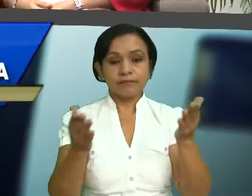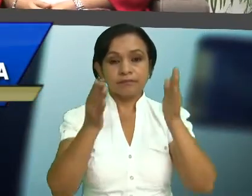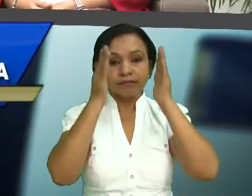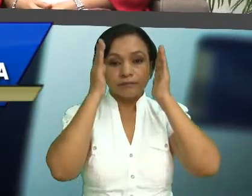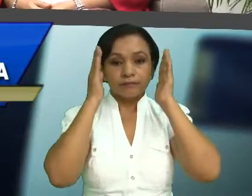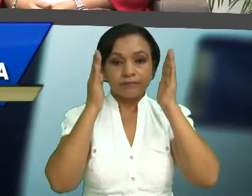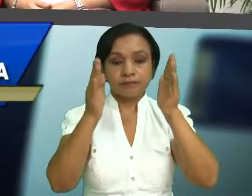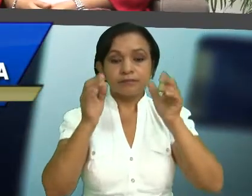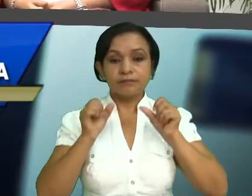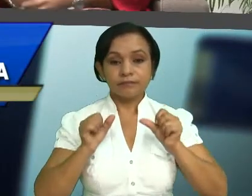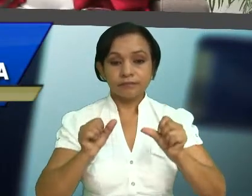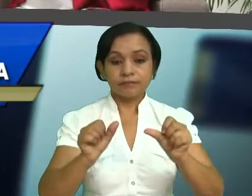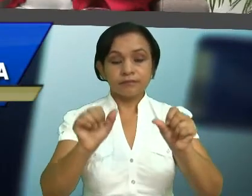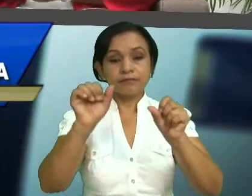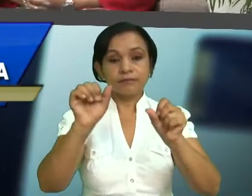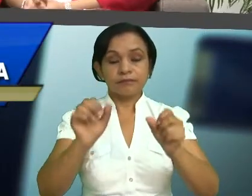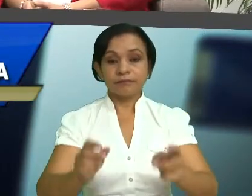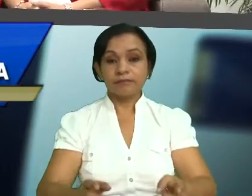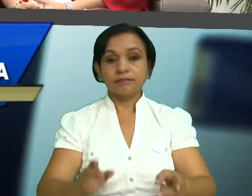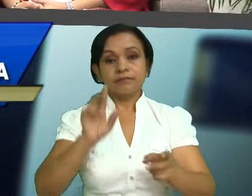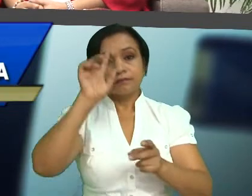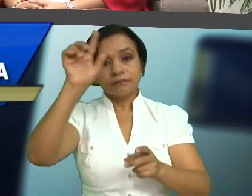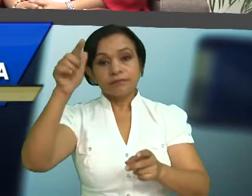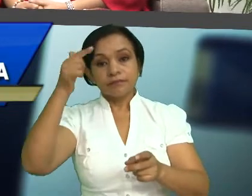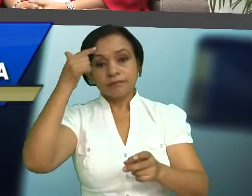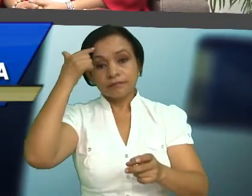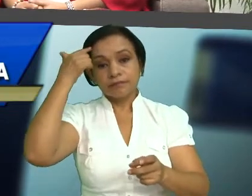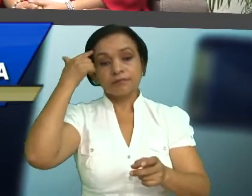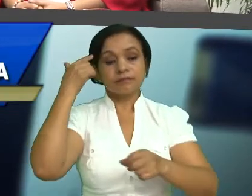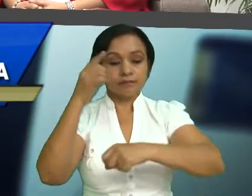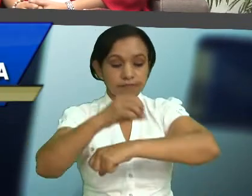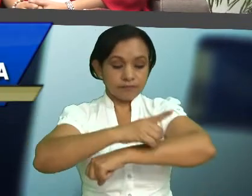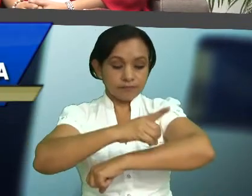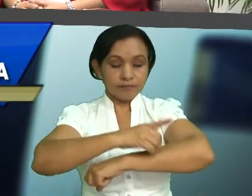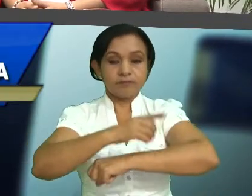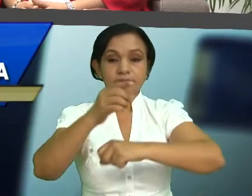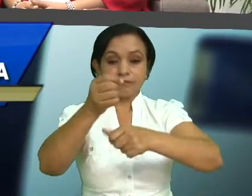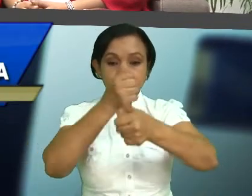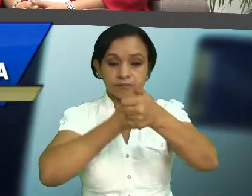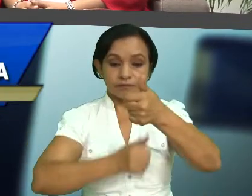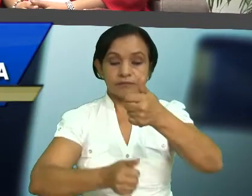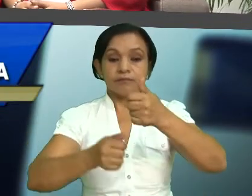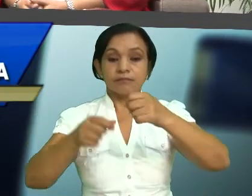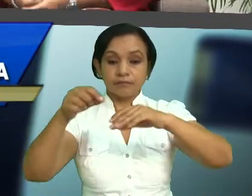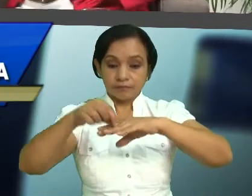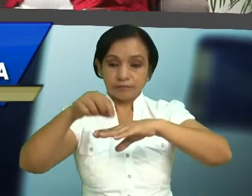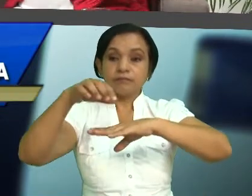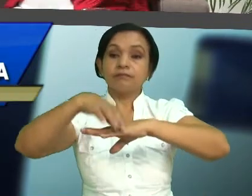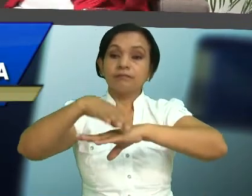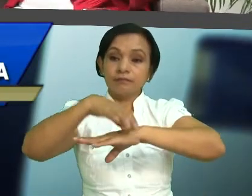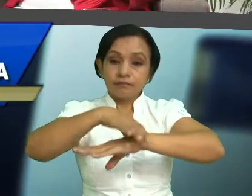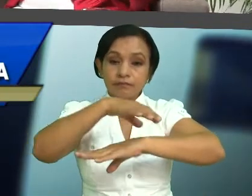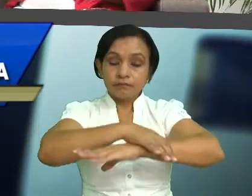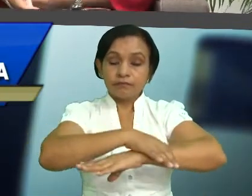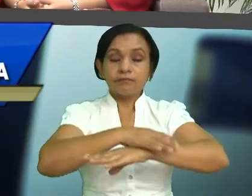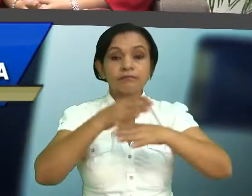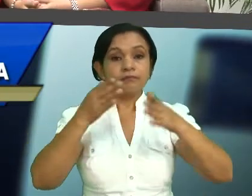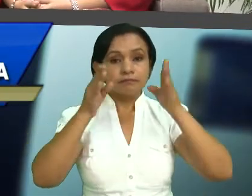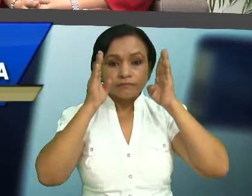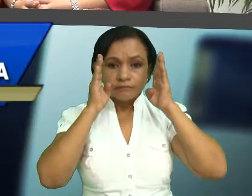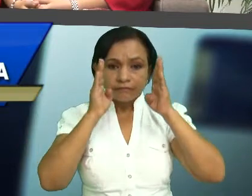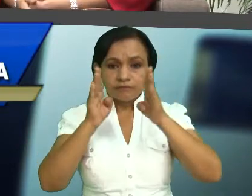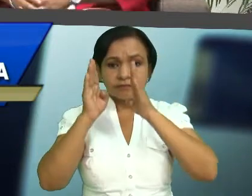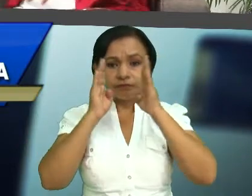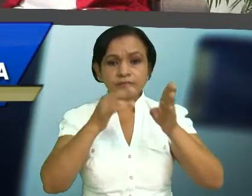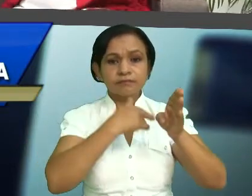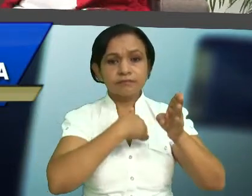atención permanente de nuestro gobierno, tenemos un gobierno, el comandante Daniel y nuestra vicepresidenta, la compañera Rosario, que está al tanto de todo lo que